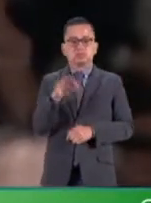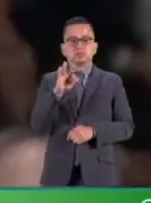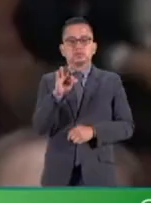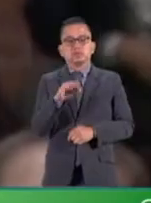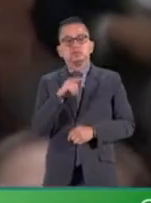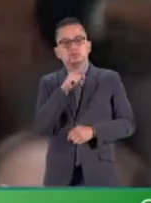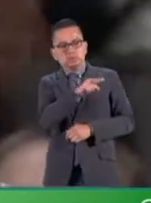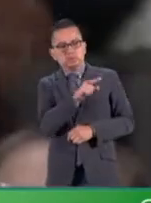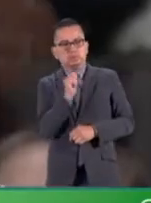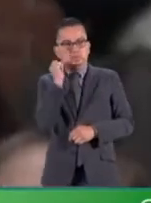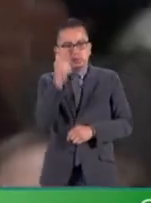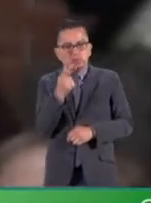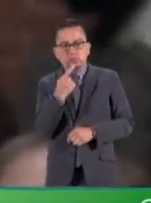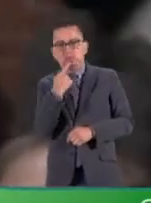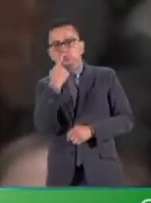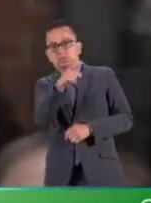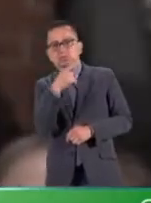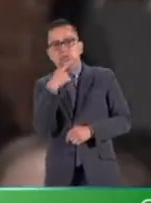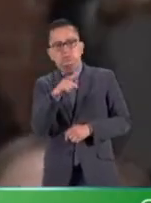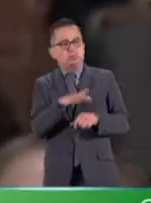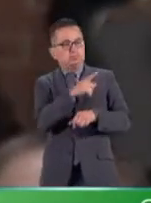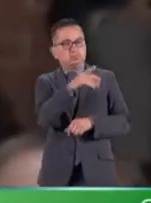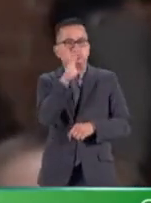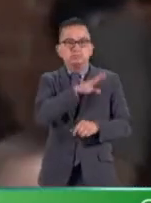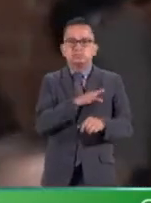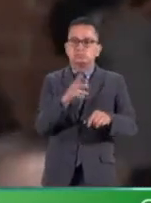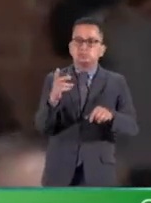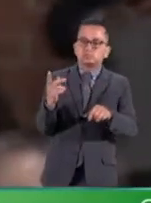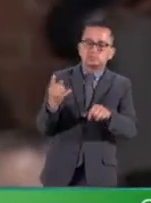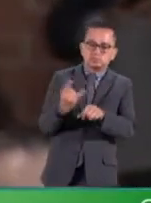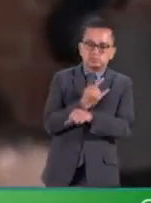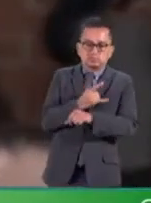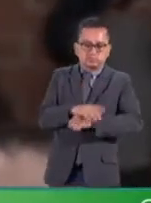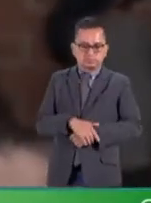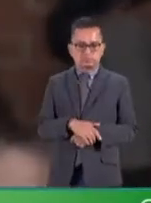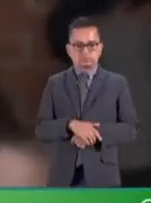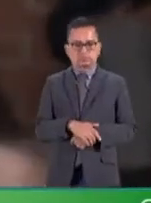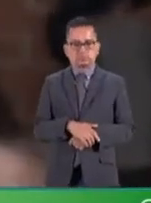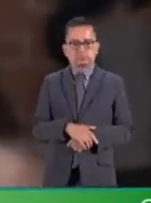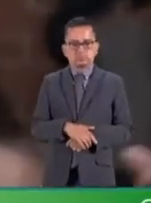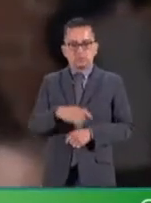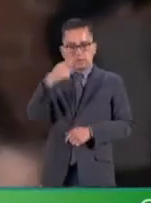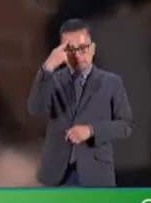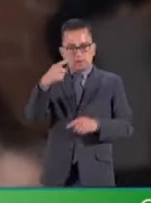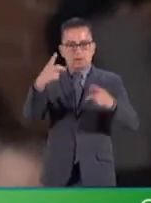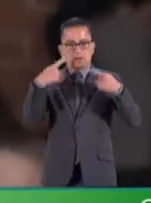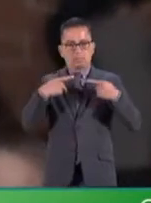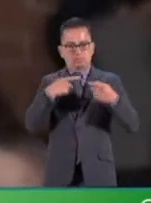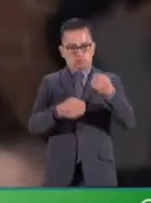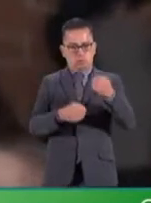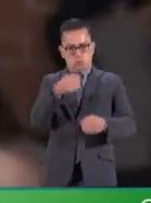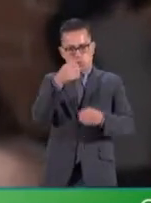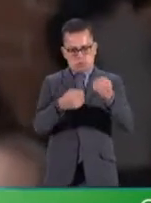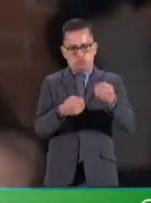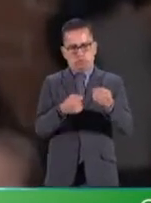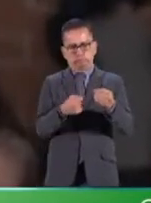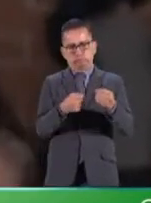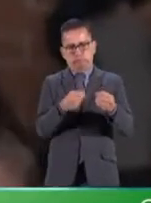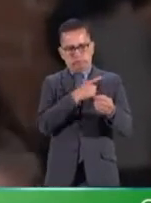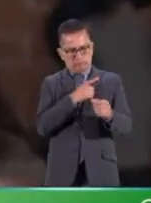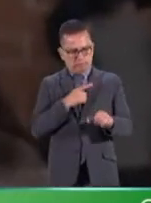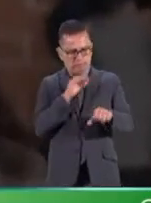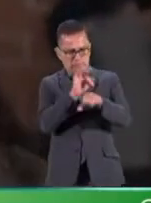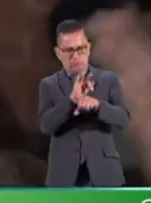configuran causales de recusación. Pero, compañeras y compañeros, para proteger a las personas juzgadoras, que es necesario, acabemos